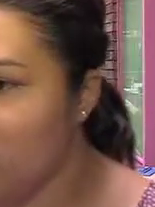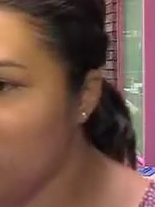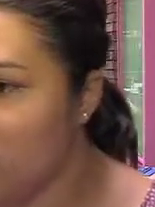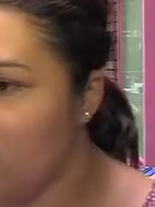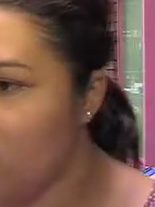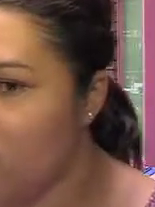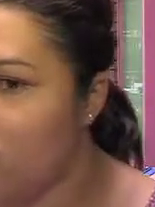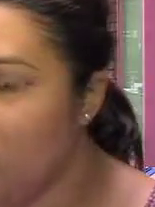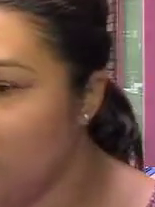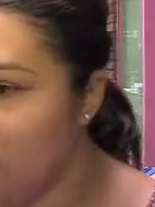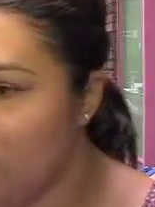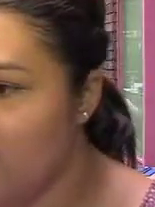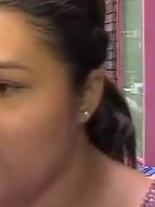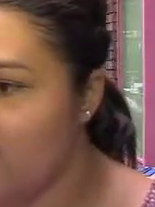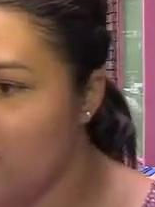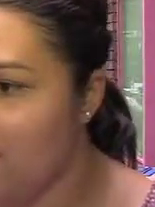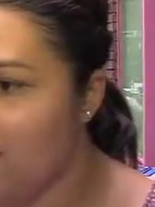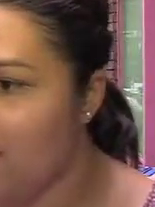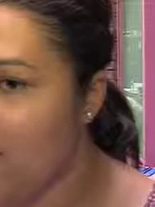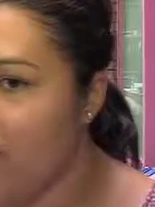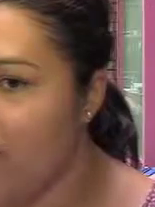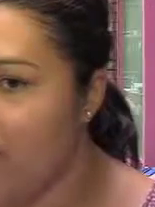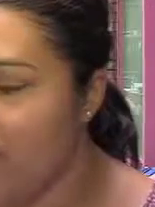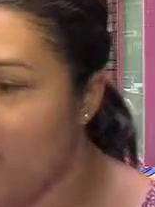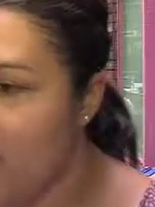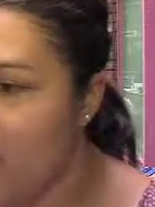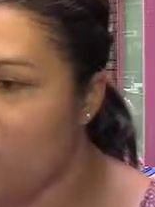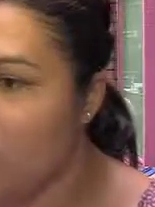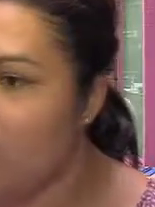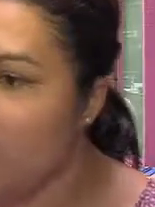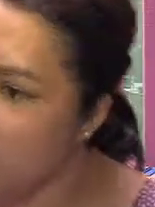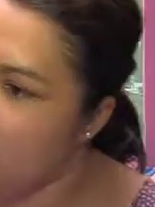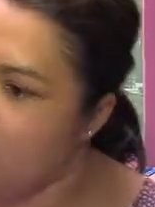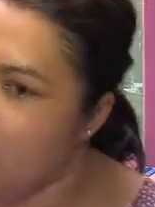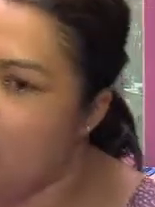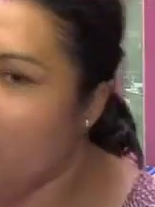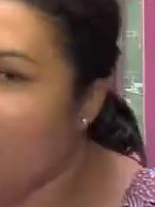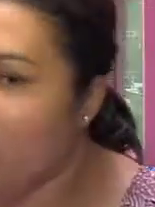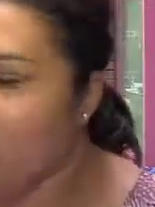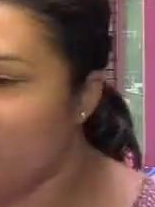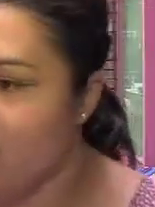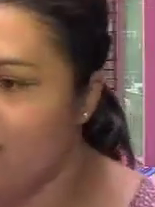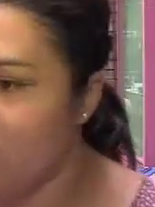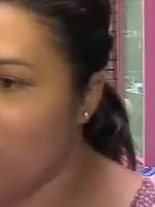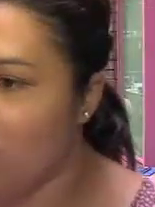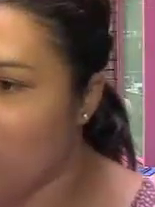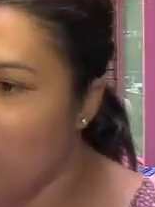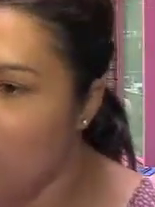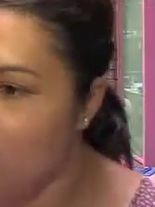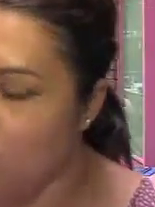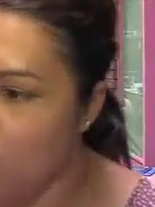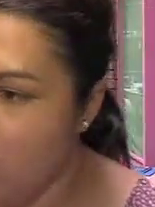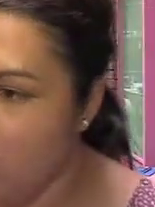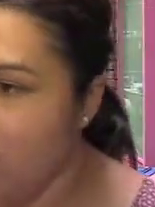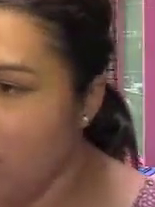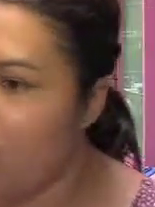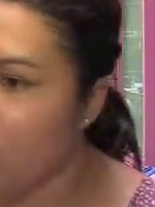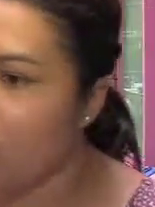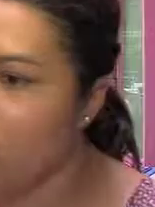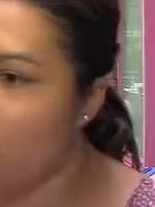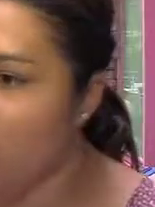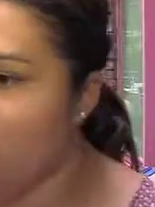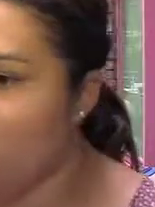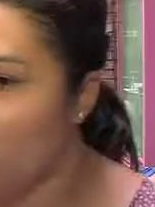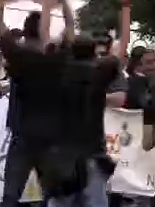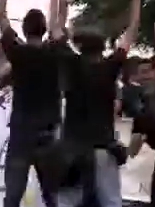las que toman sus decisiones, no personas sin discapacidad que vengan aquí a tomar las decisiones que ellos no están en esa condición, que los tomen en cuenta a la